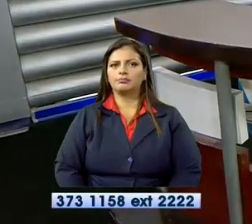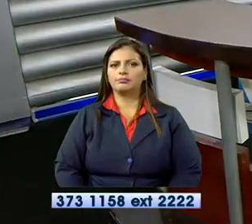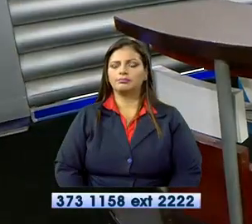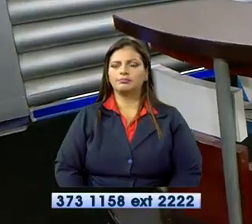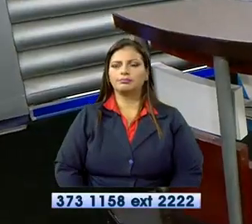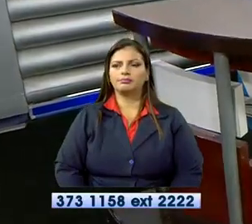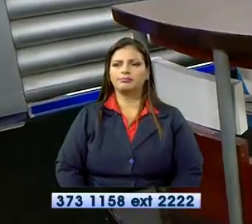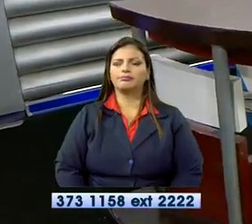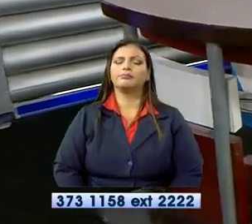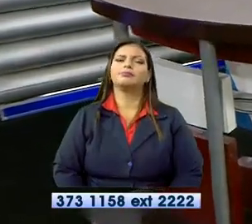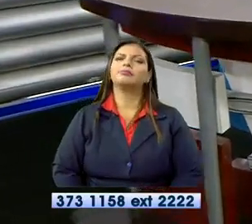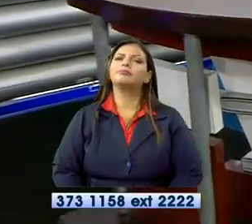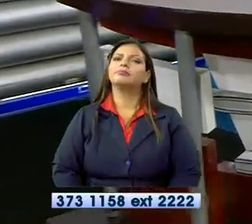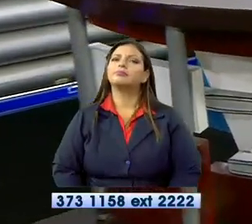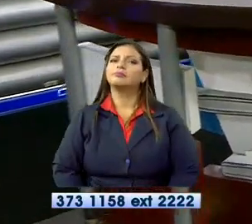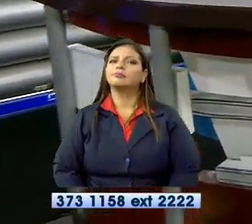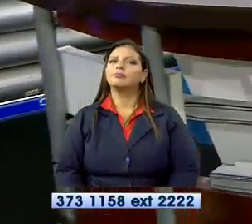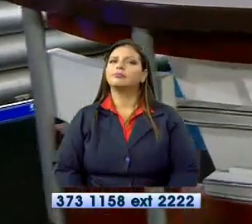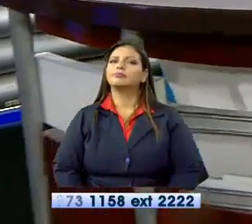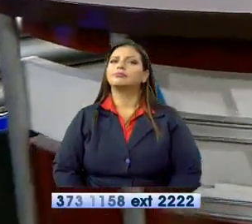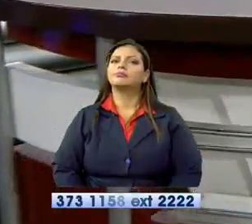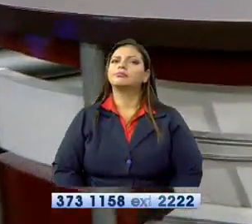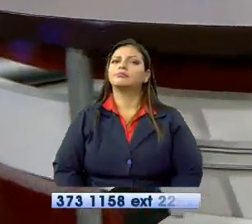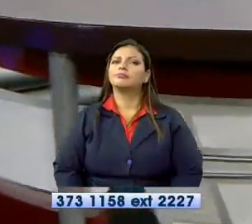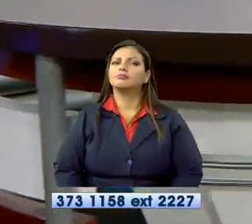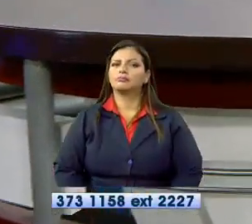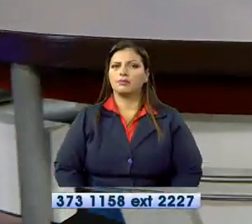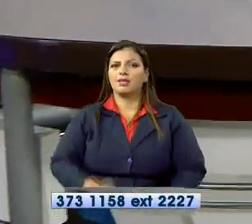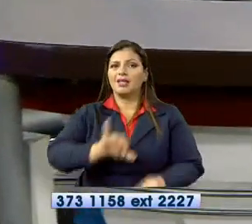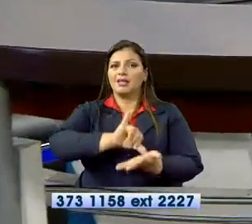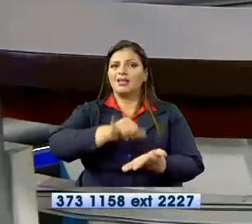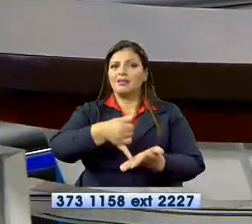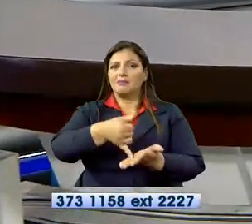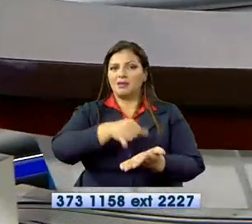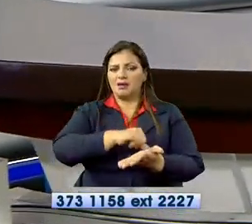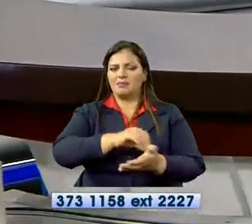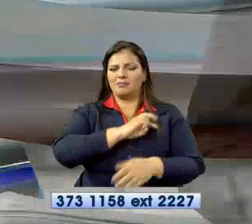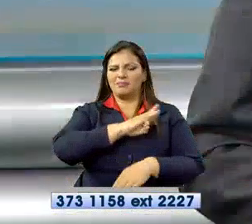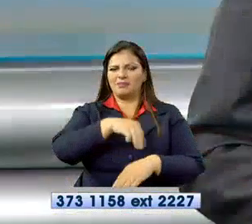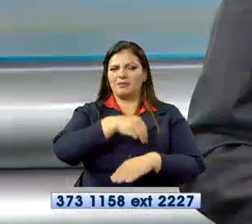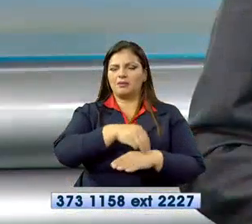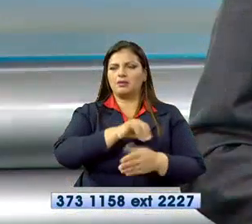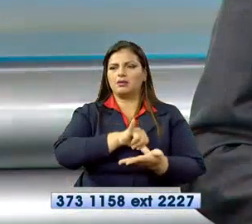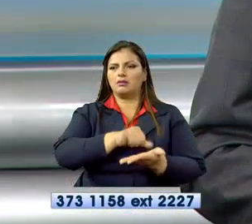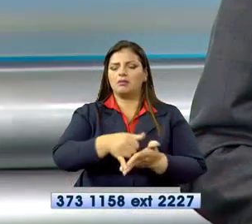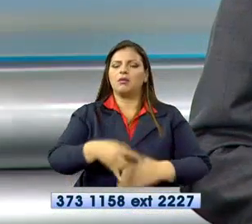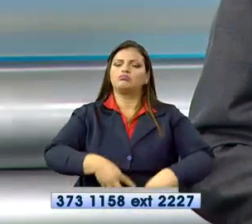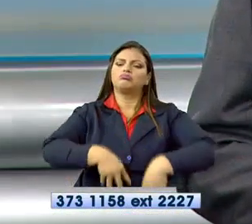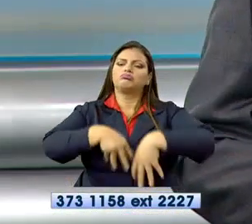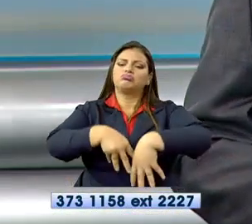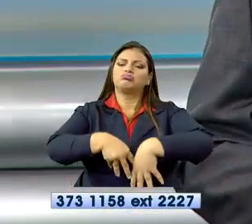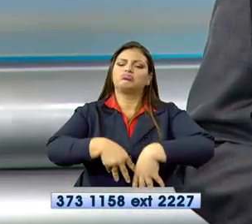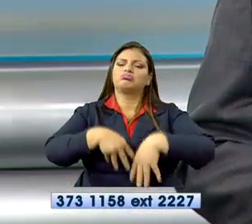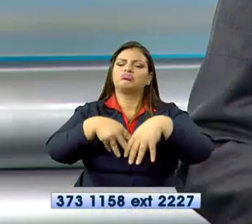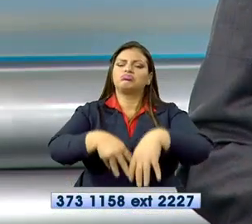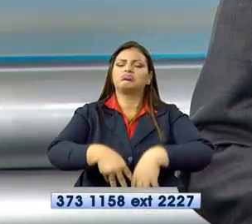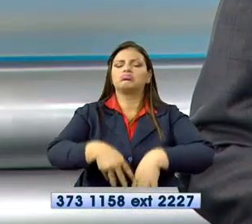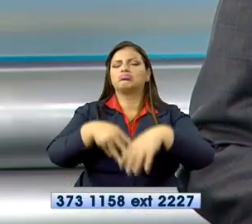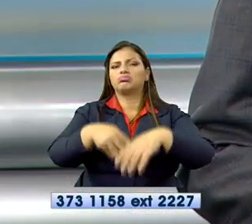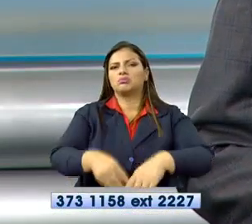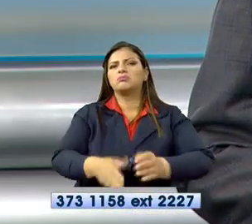Y decenas de personas realizaron una marcha en el cantón Jipijapa, en la provincia de Manabí, para exigir justicia por la muerte de tres